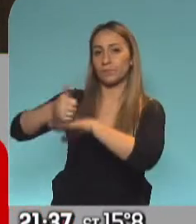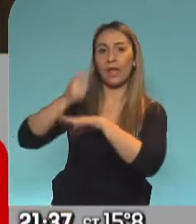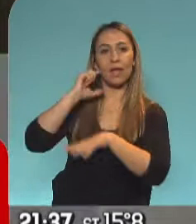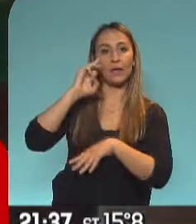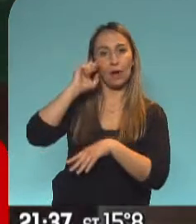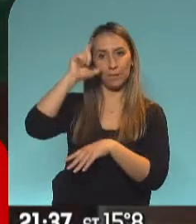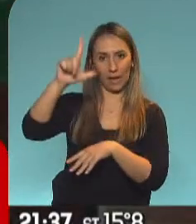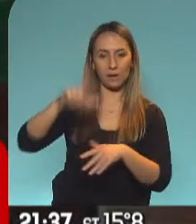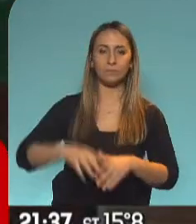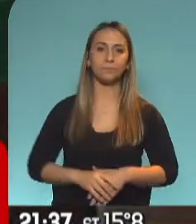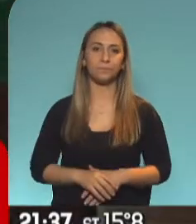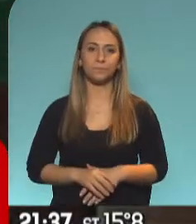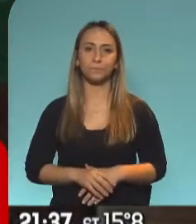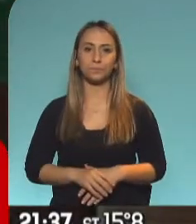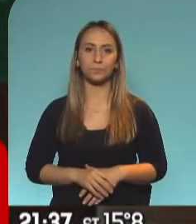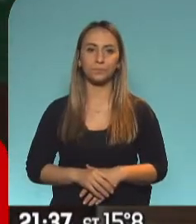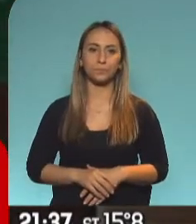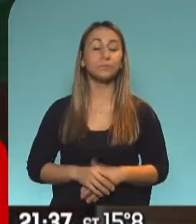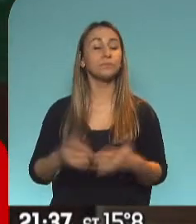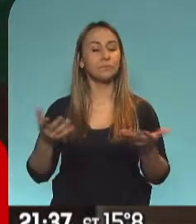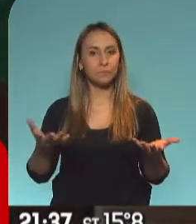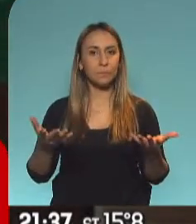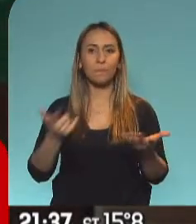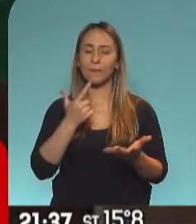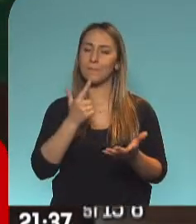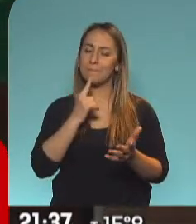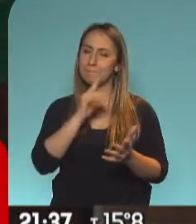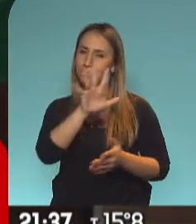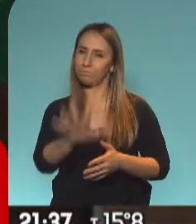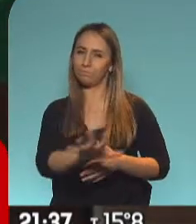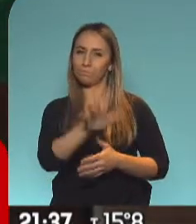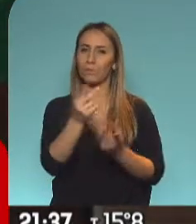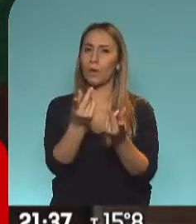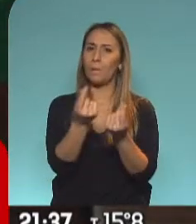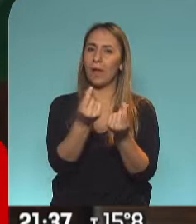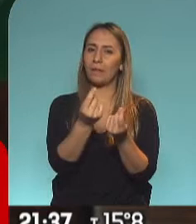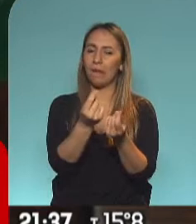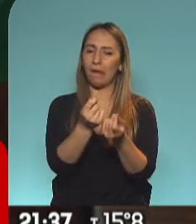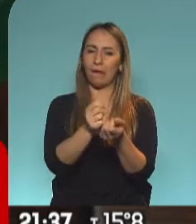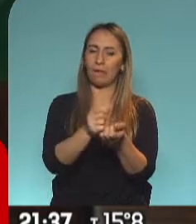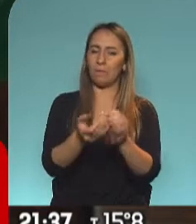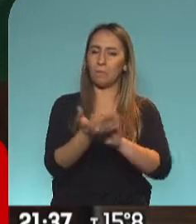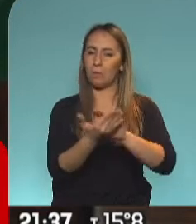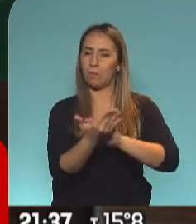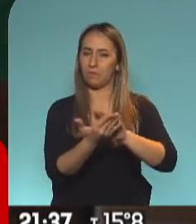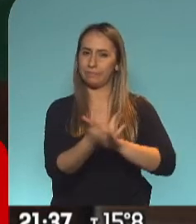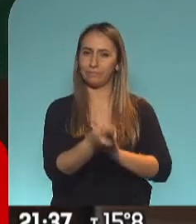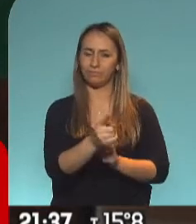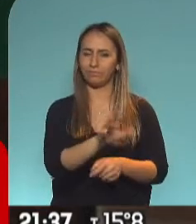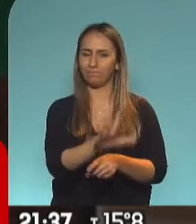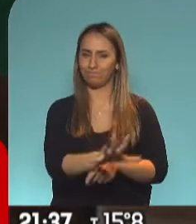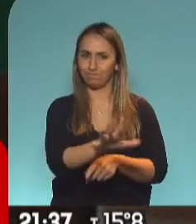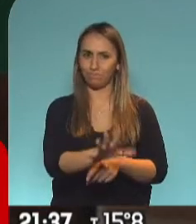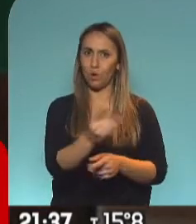Gabriel. Diana, presunto lavado de activos, también la causa por el narcotráfico es lo que